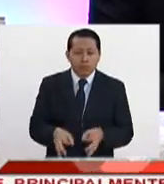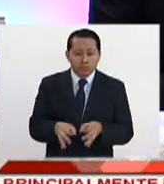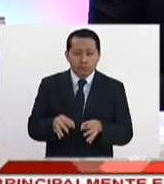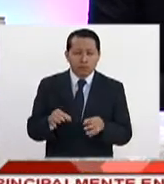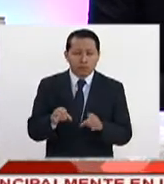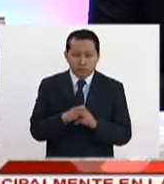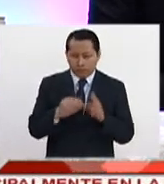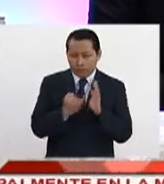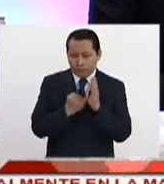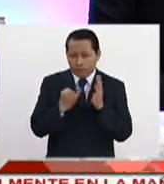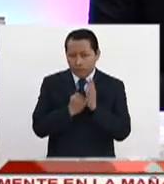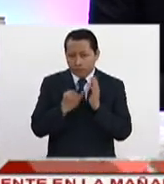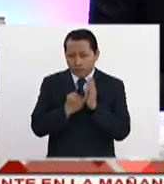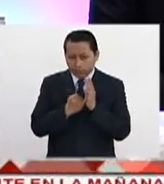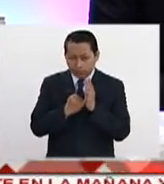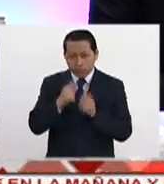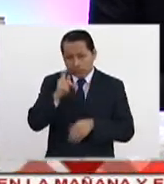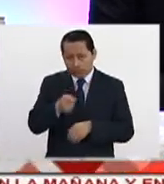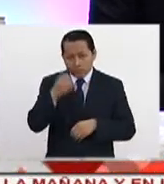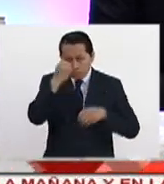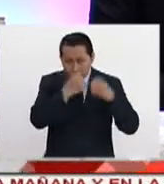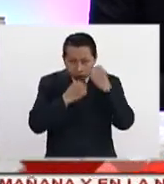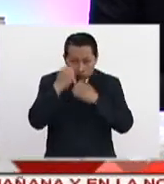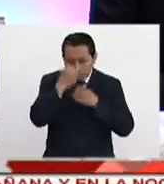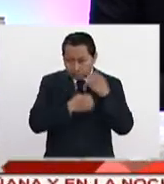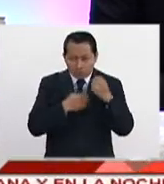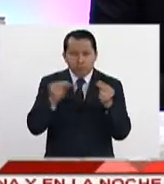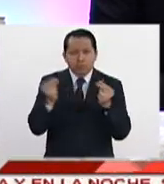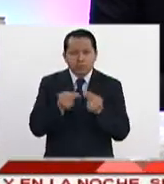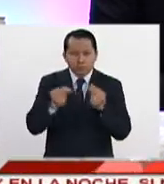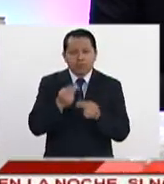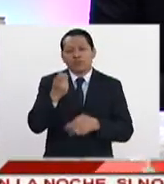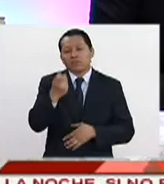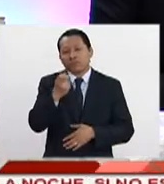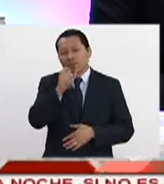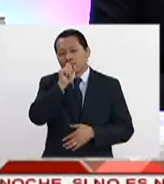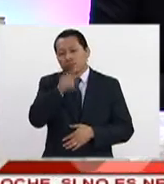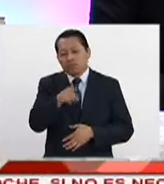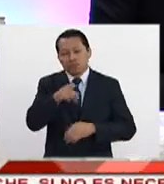de impuestos es la que hay que analizar. Y en eso es en lo que nos